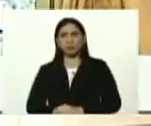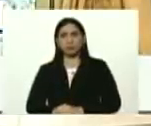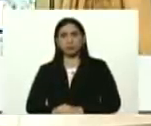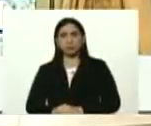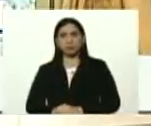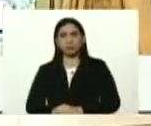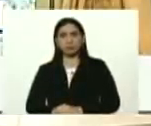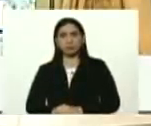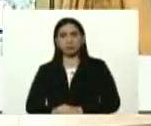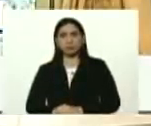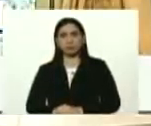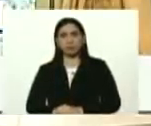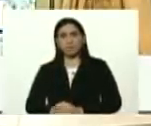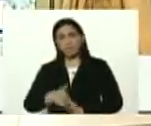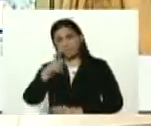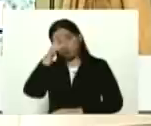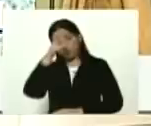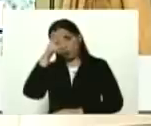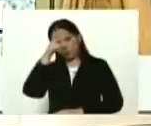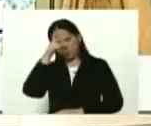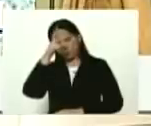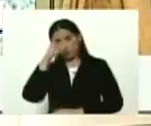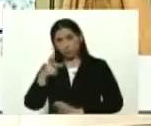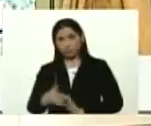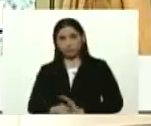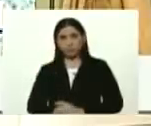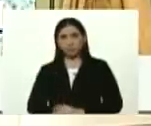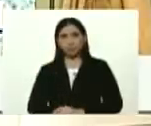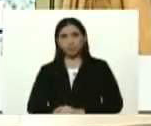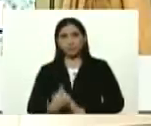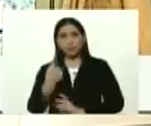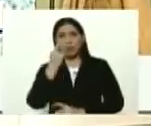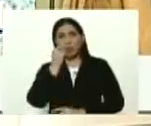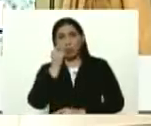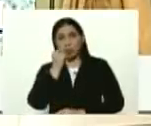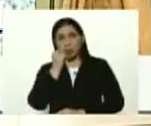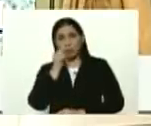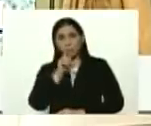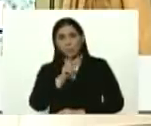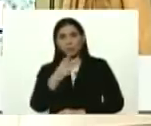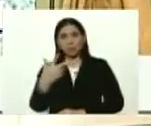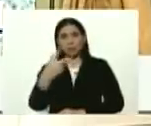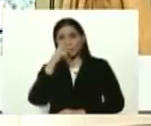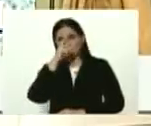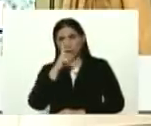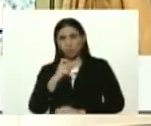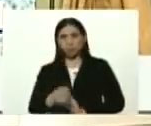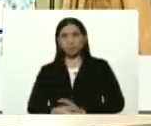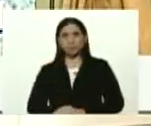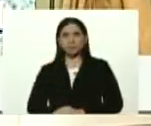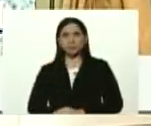Y en Falcón, en el Urumaco, un hombre de 23 años.